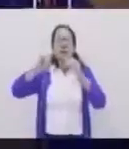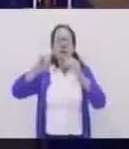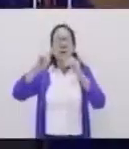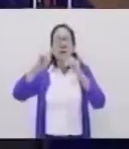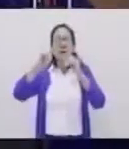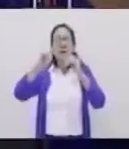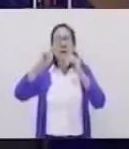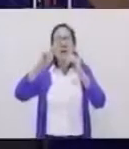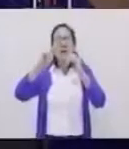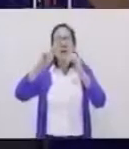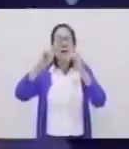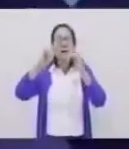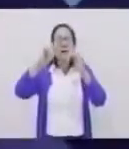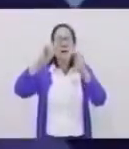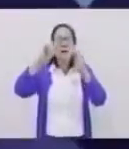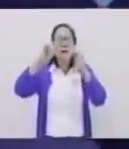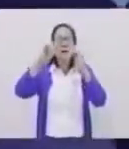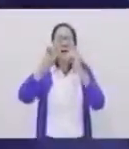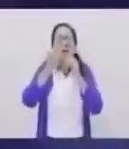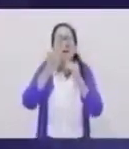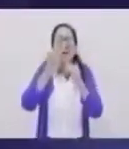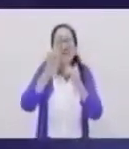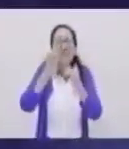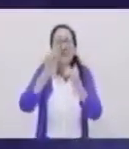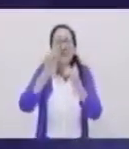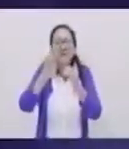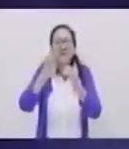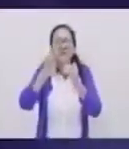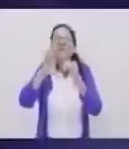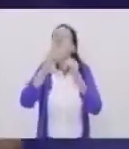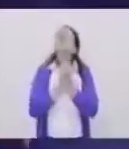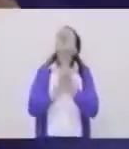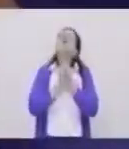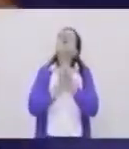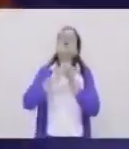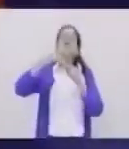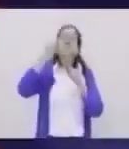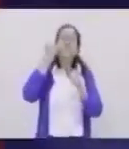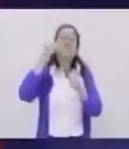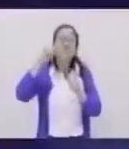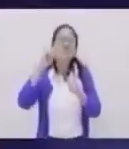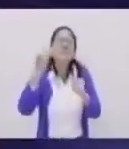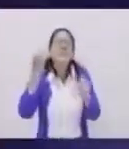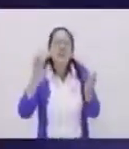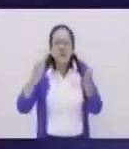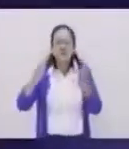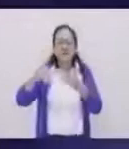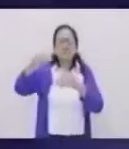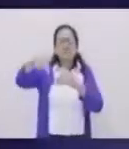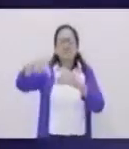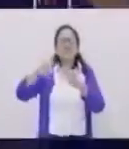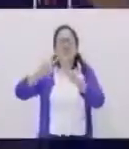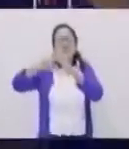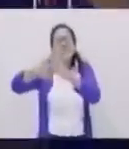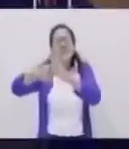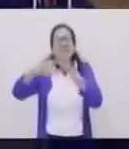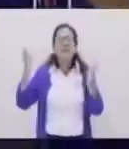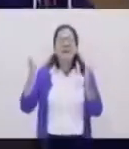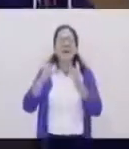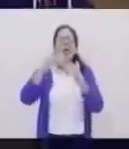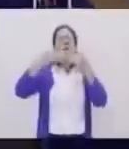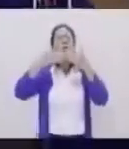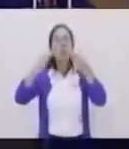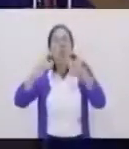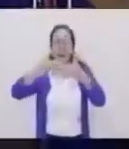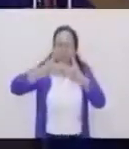y termina en abril. Ya aquí podemos ir a la playa, podemos salir a jugar con nuestros amigos en la calle,